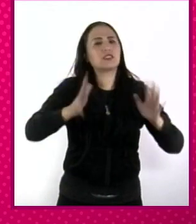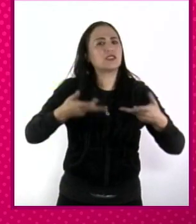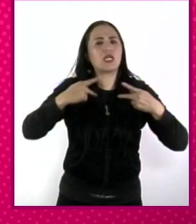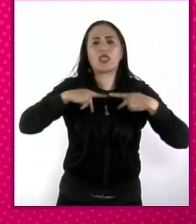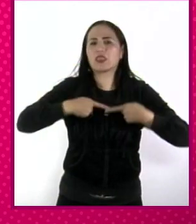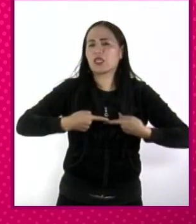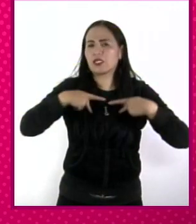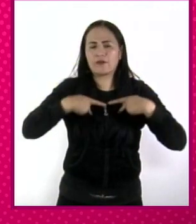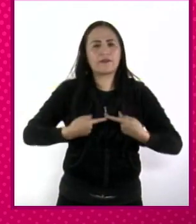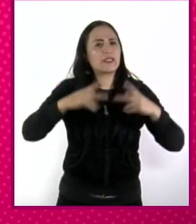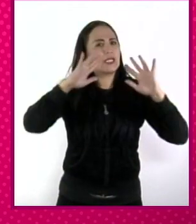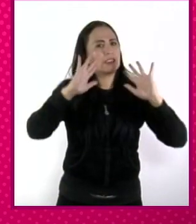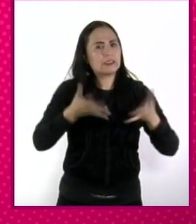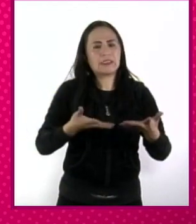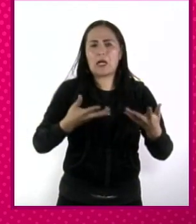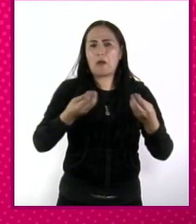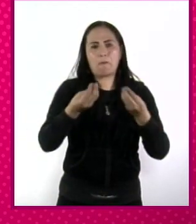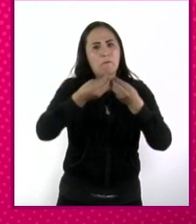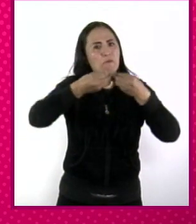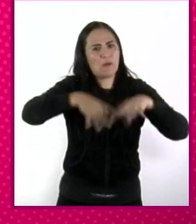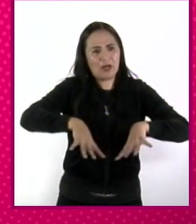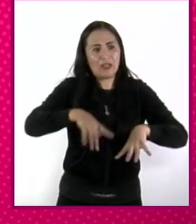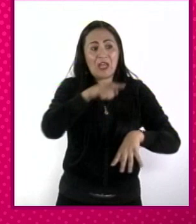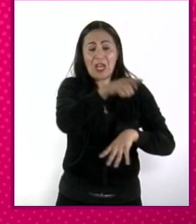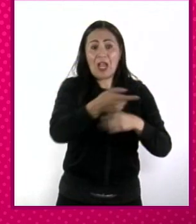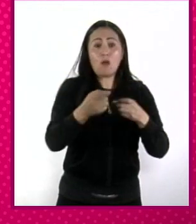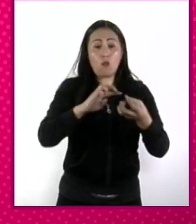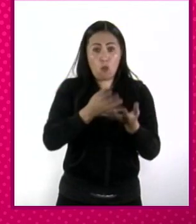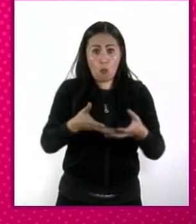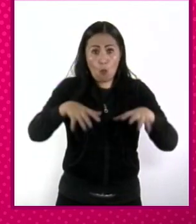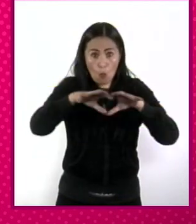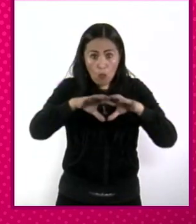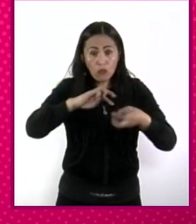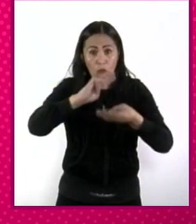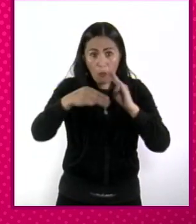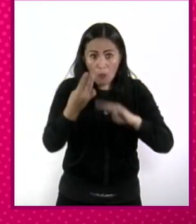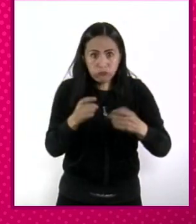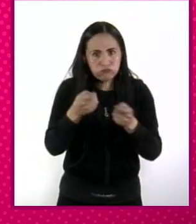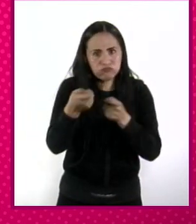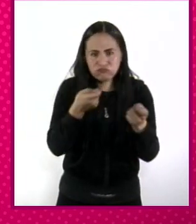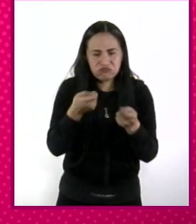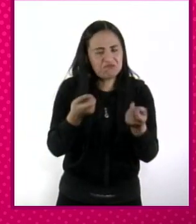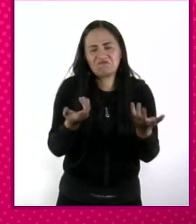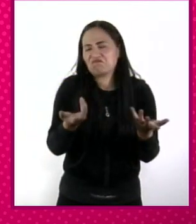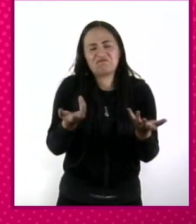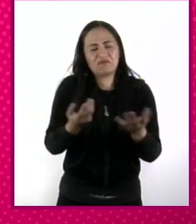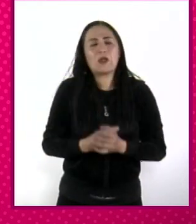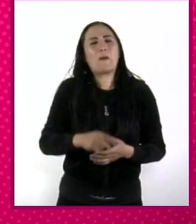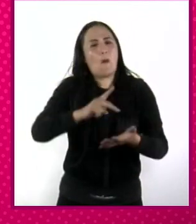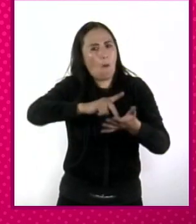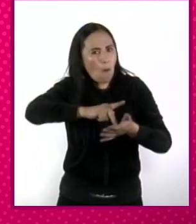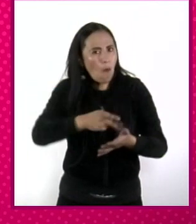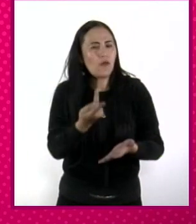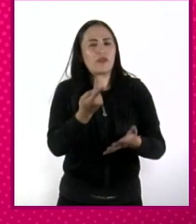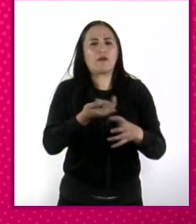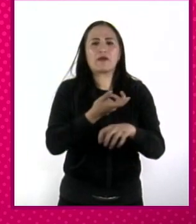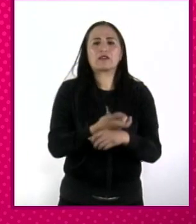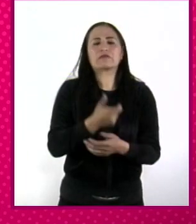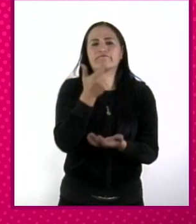está perdiendo la fuerza y la hegemonía de controlar a todo el mundo. Empieza otra vez a calentarse los motores de la